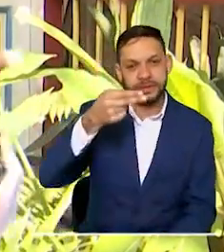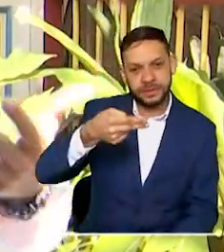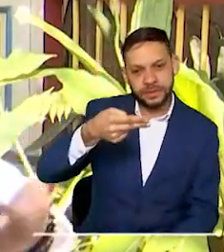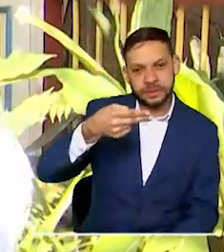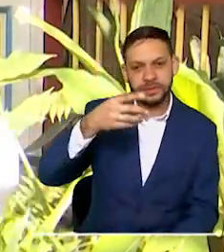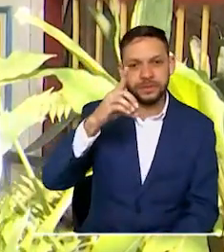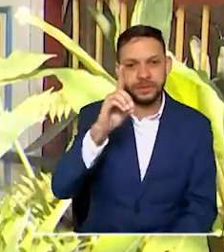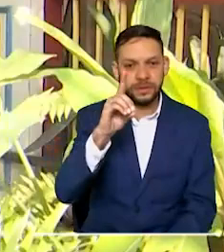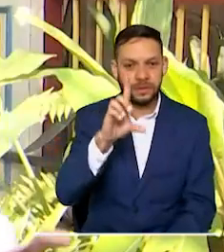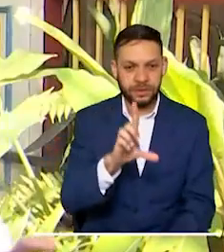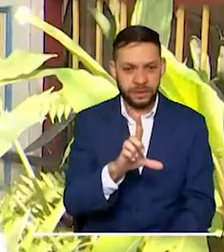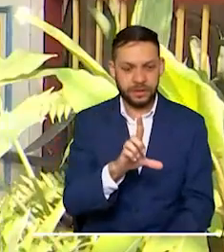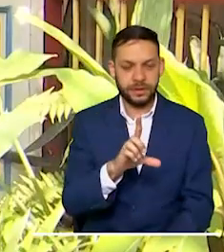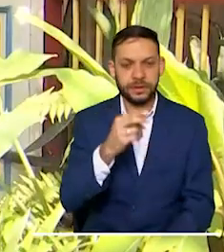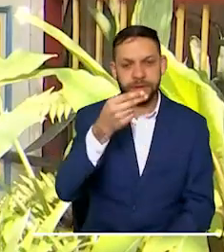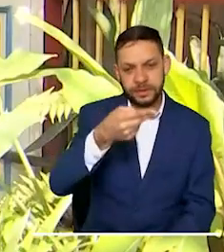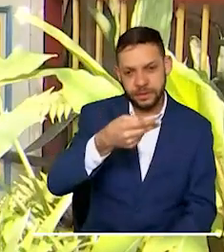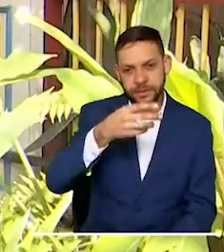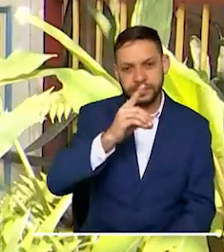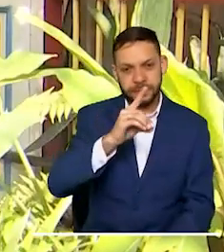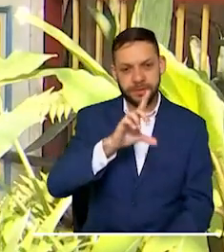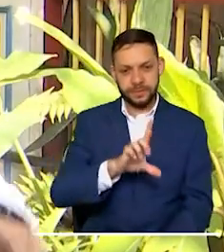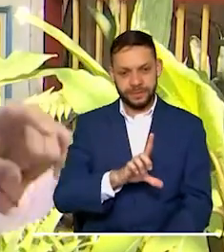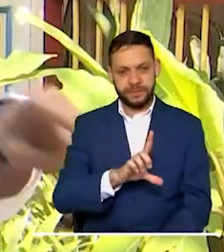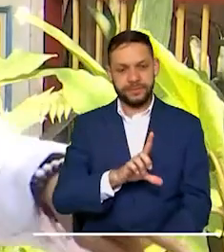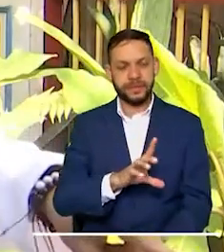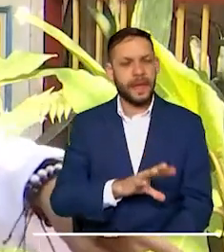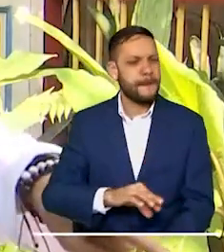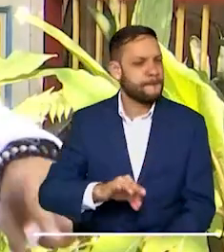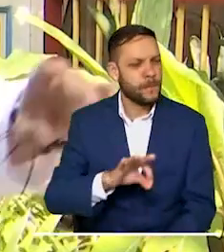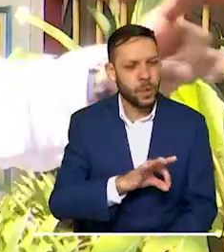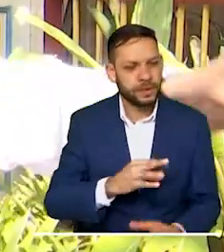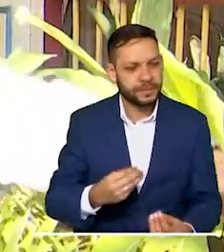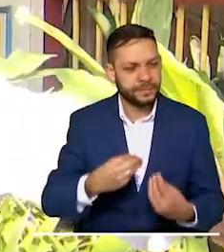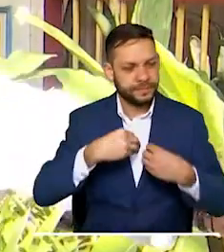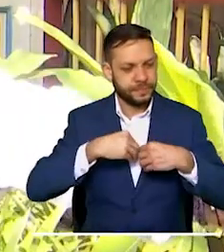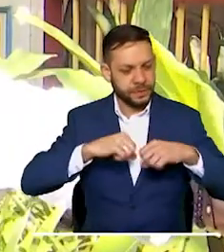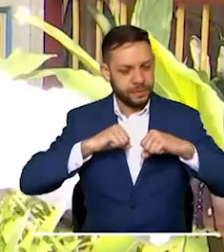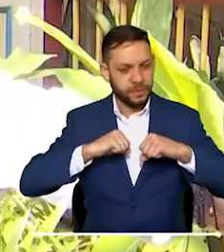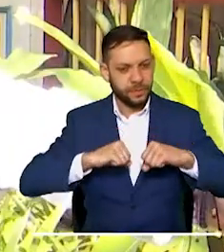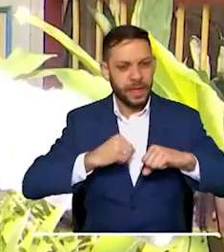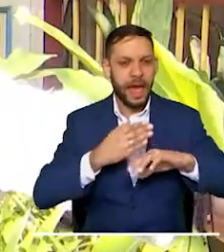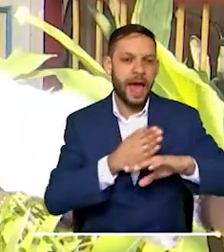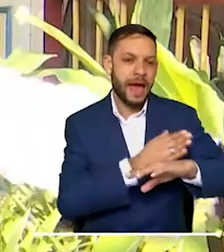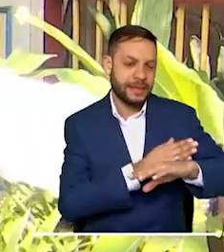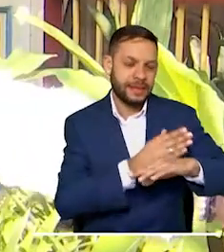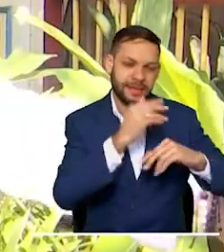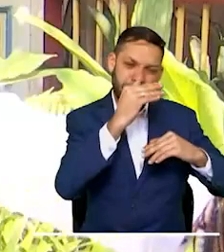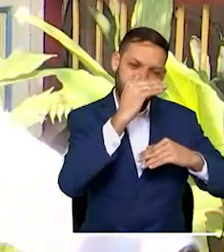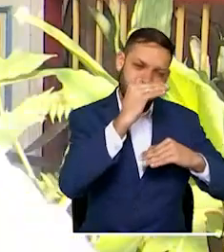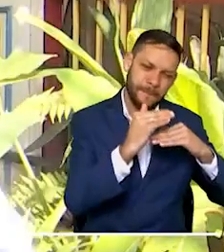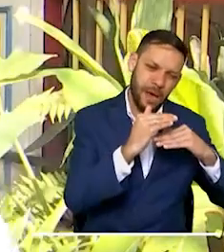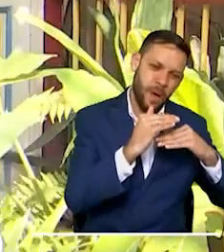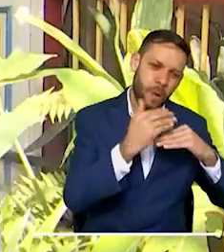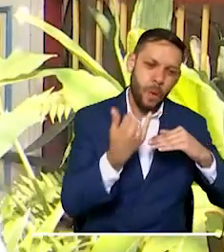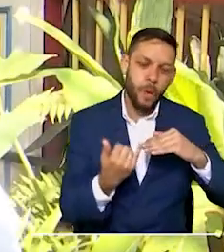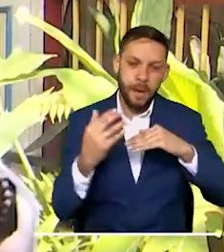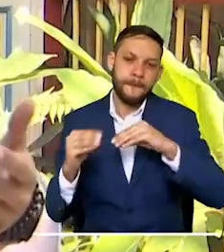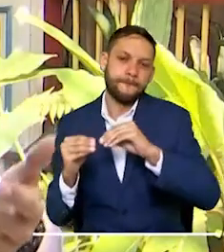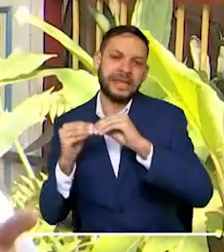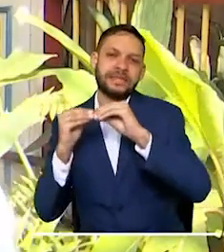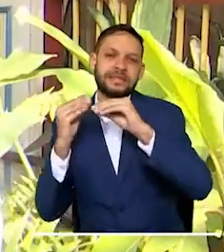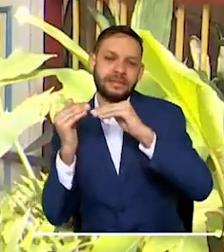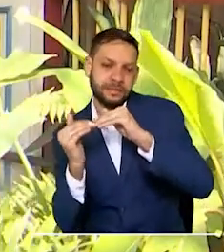bajo y que es un colesterol importantísimo para nuestro cuerpo, ahora habiendo estado súper bajo hace 4 o 5 días,